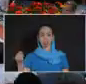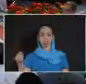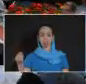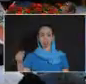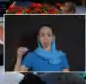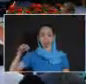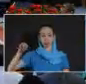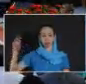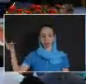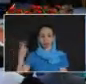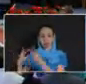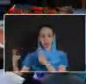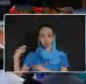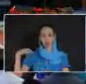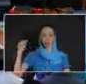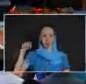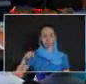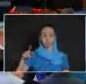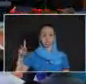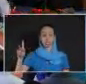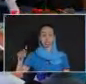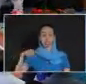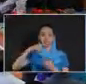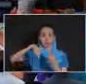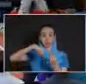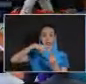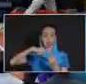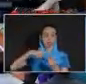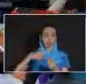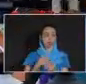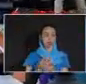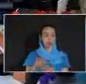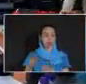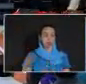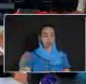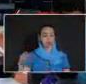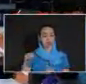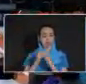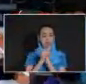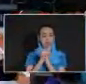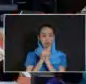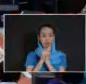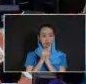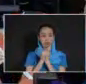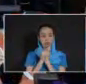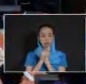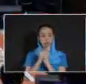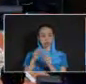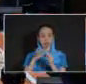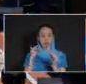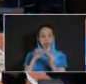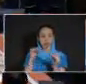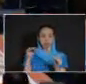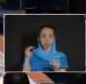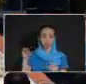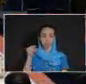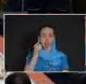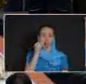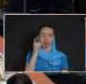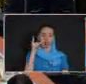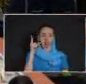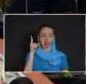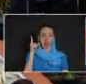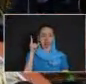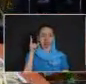está su familia también vamos a orar por él. Déjeme contarle que el Señor